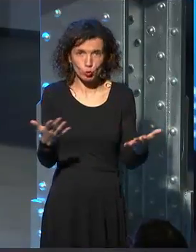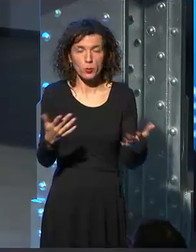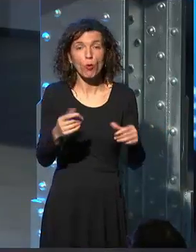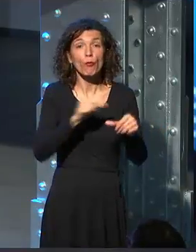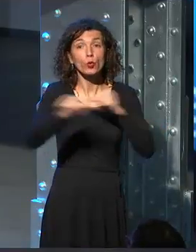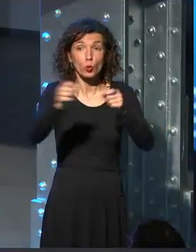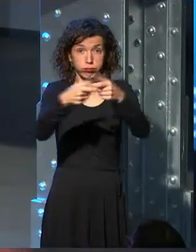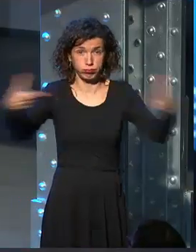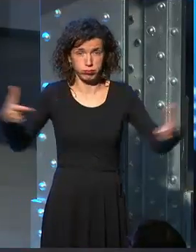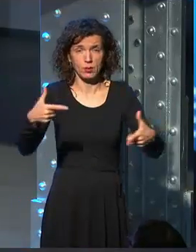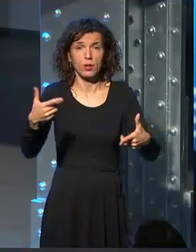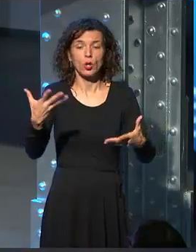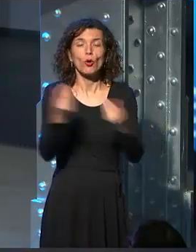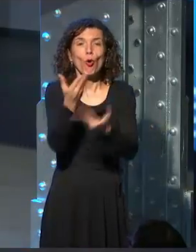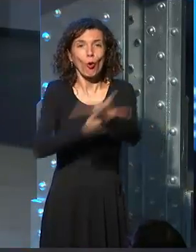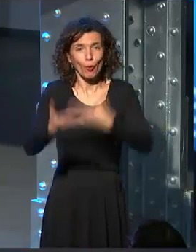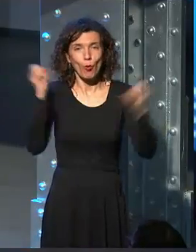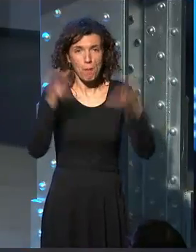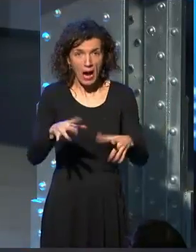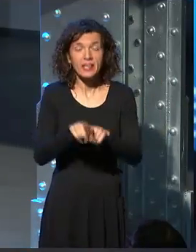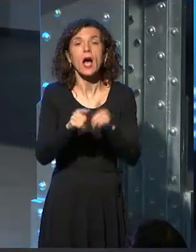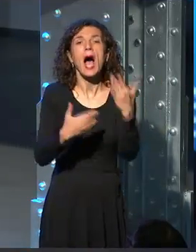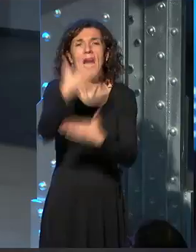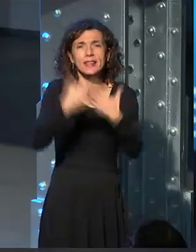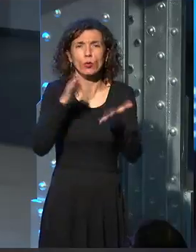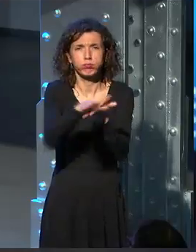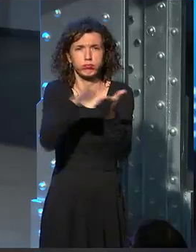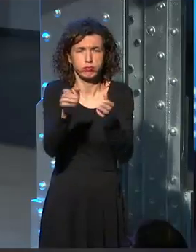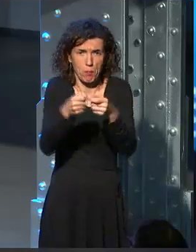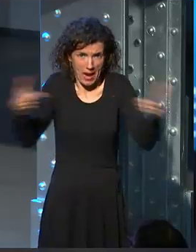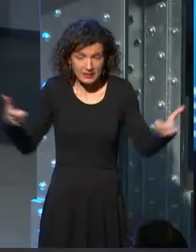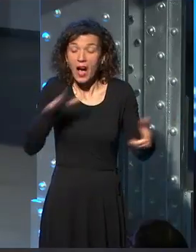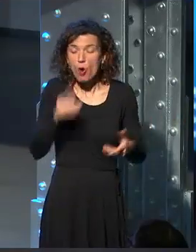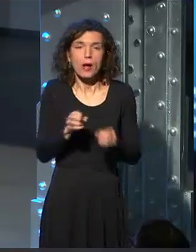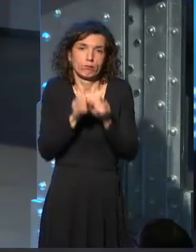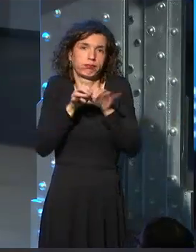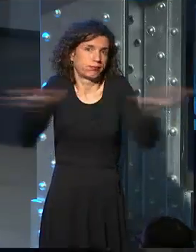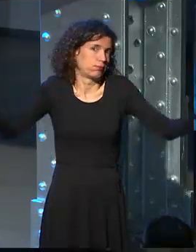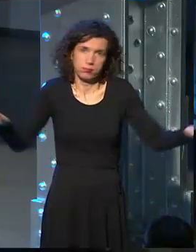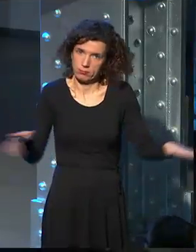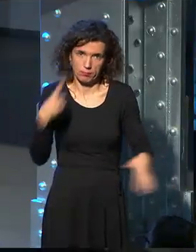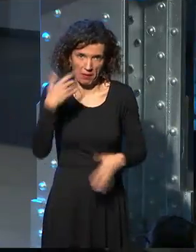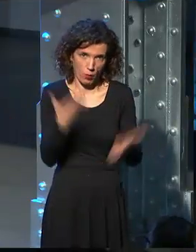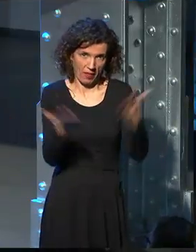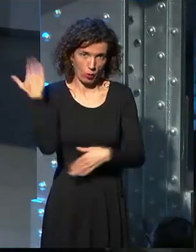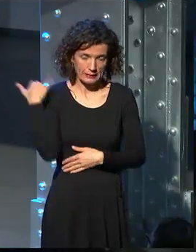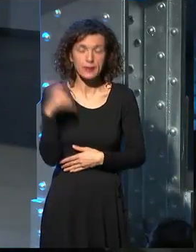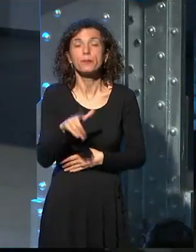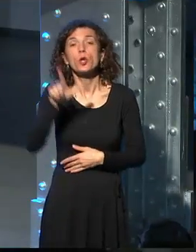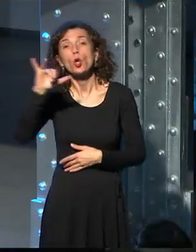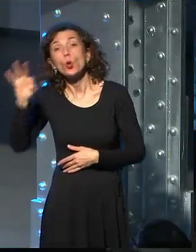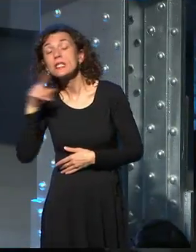a tocar el tema de la magia, se están publicando muchos más artículos. Es decir, eso hoy por hoy es un campo en expansión. Y